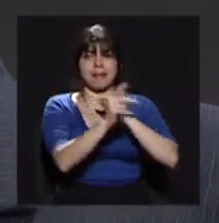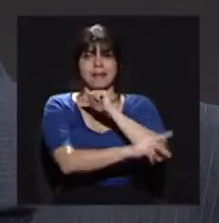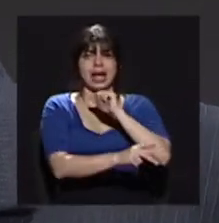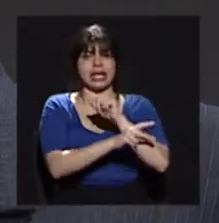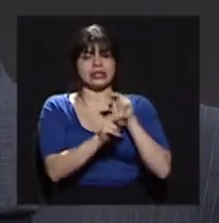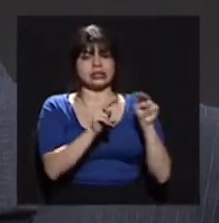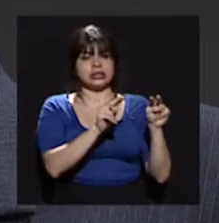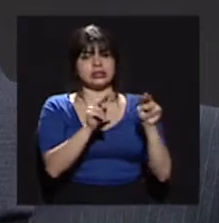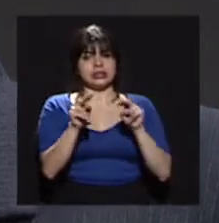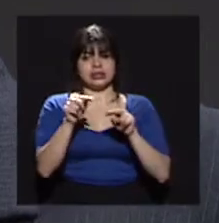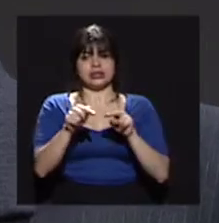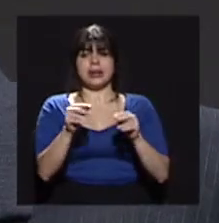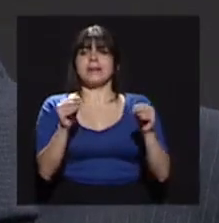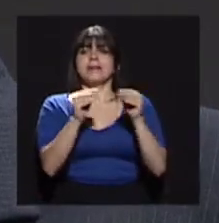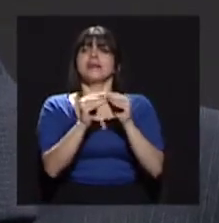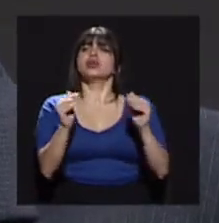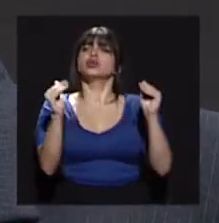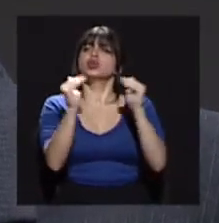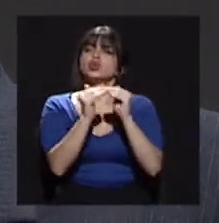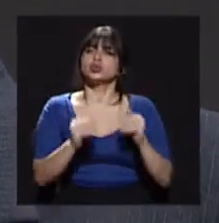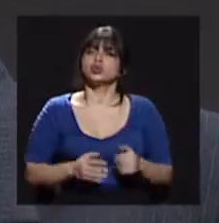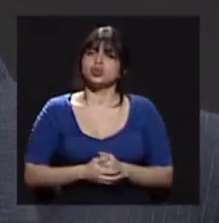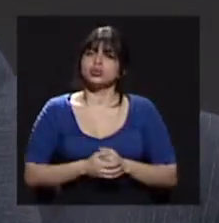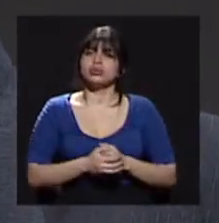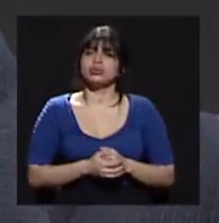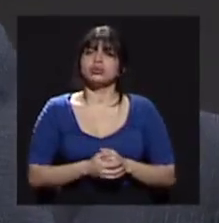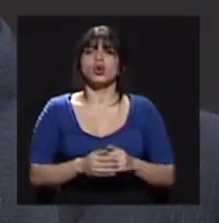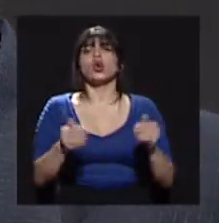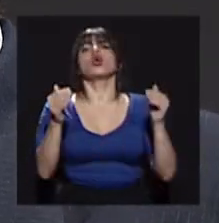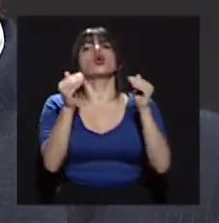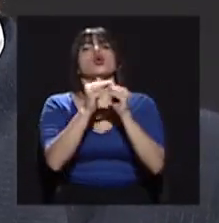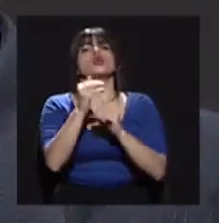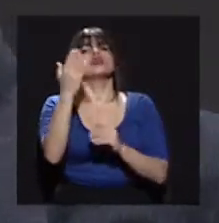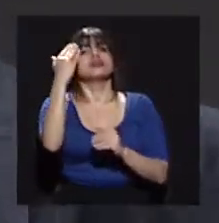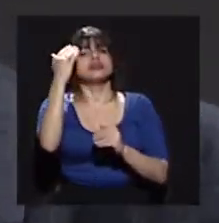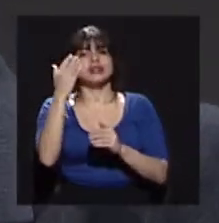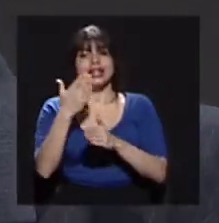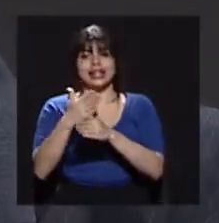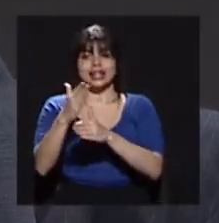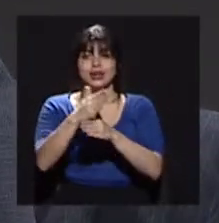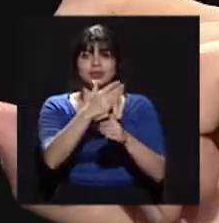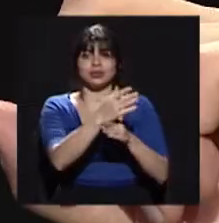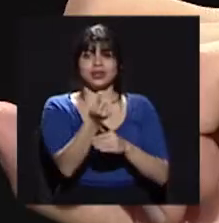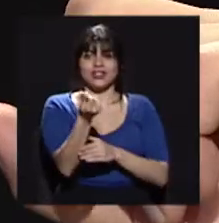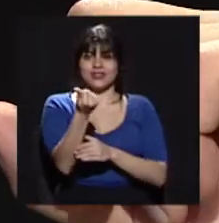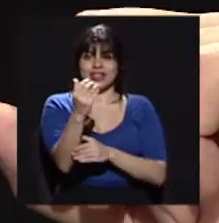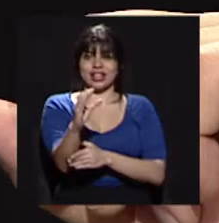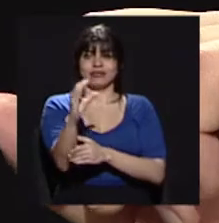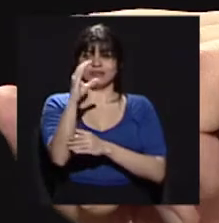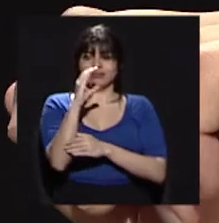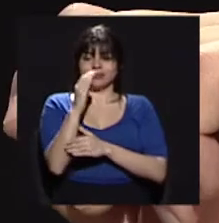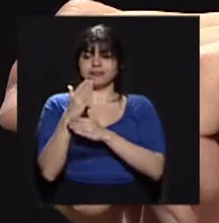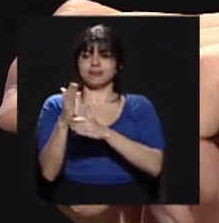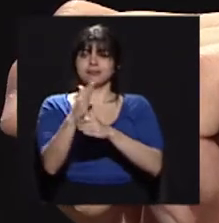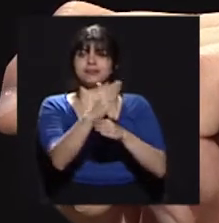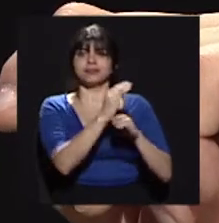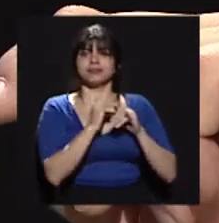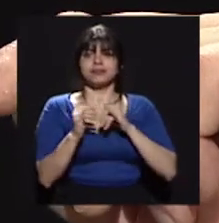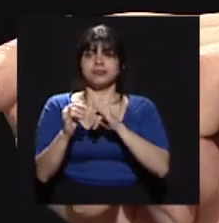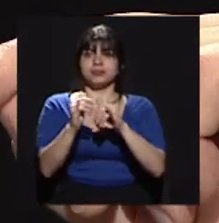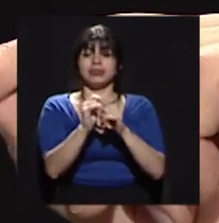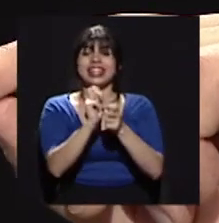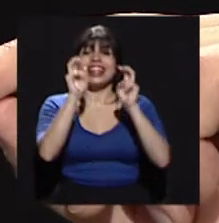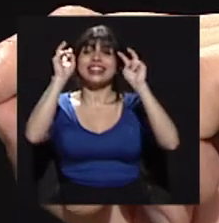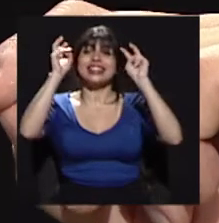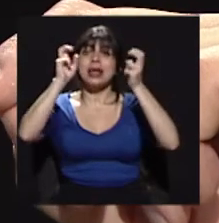por ser más justo no es justo en cuanto a la distribución de la riqueza y el tema de la reforma